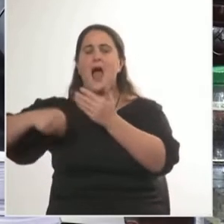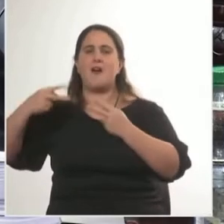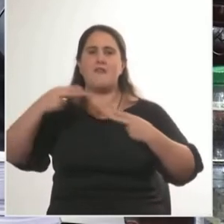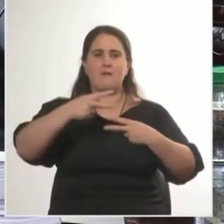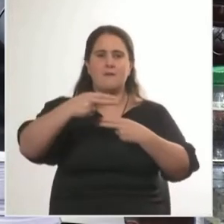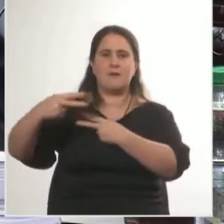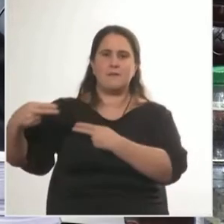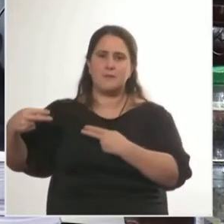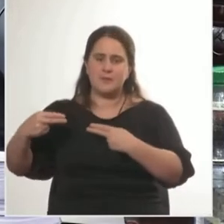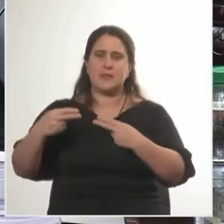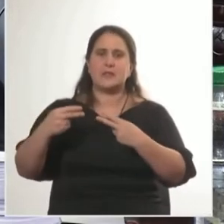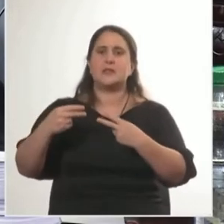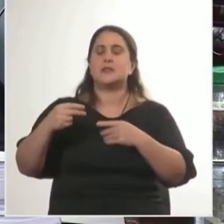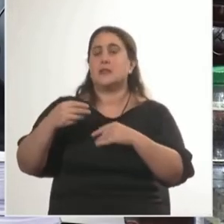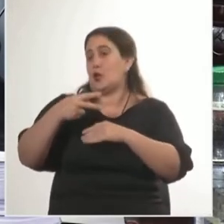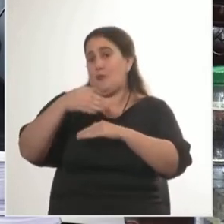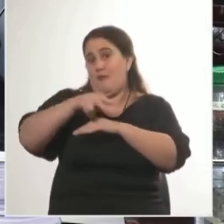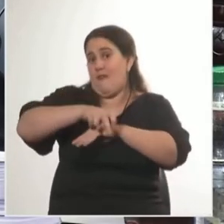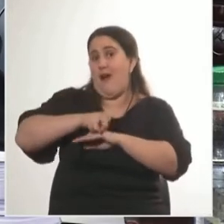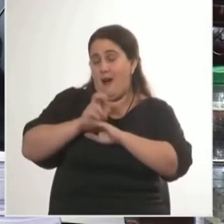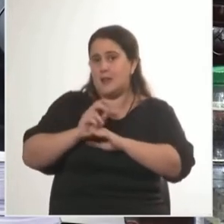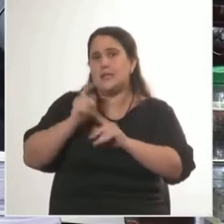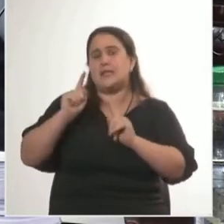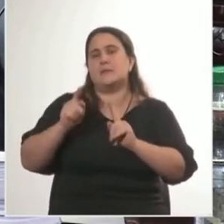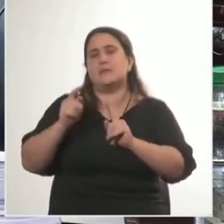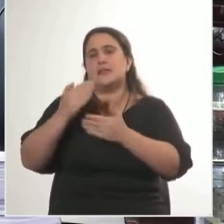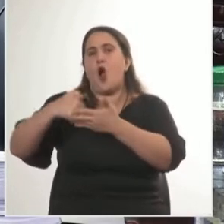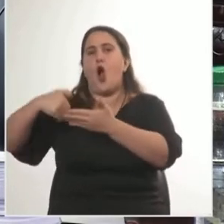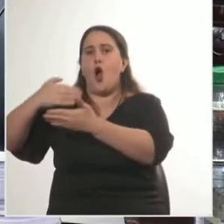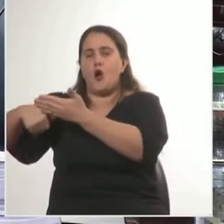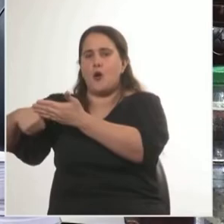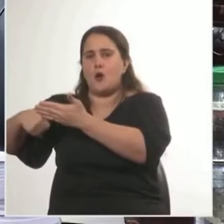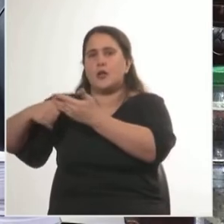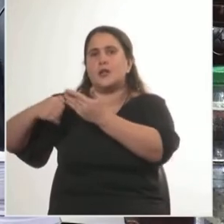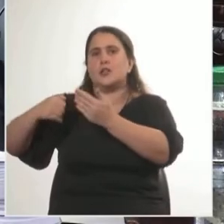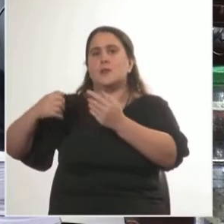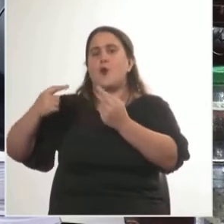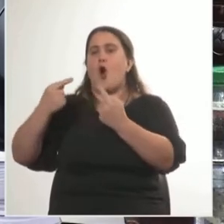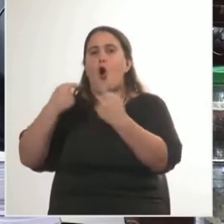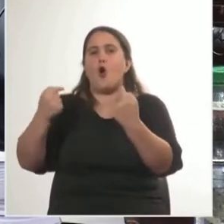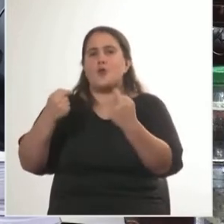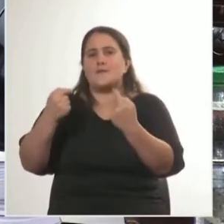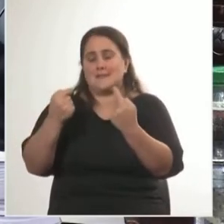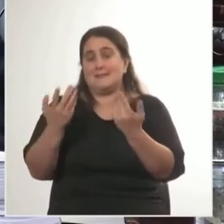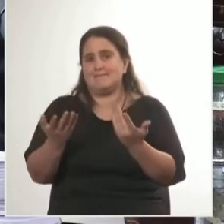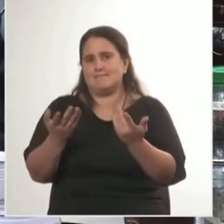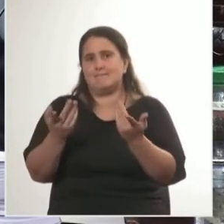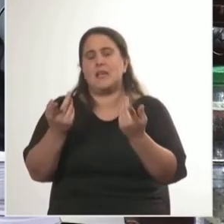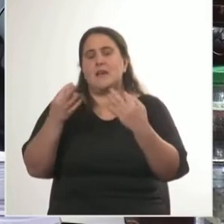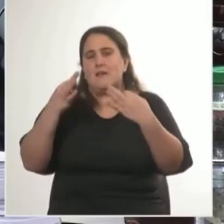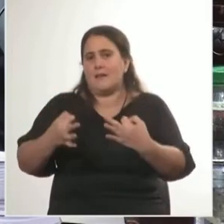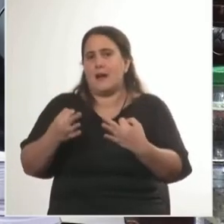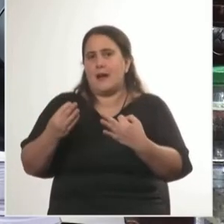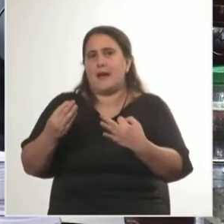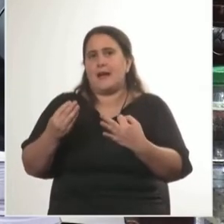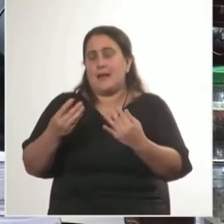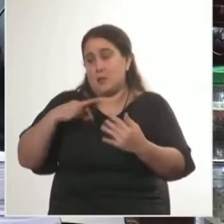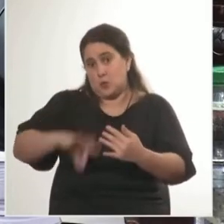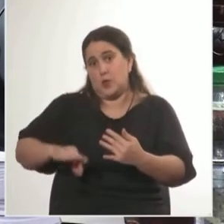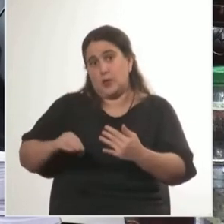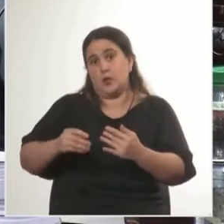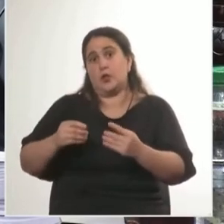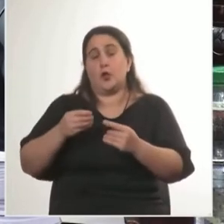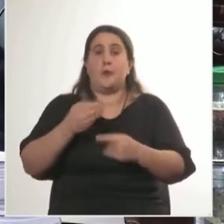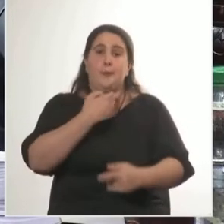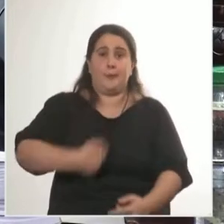barrer, fue un recorte y un retaseo de recursos del que no se salvaron ni los salarios de